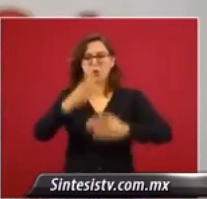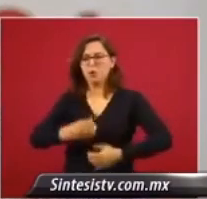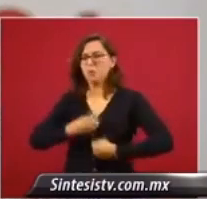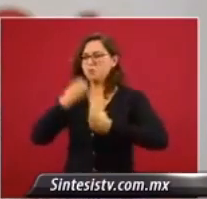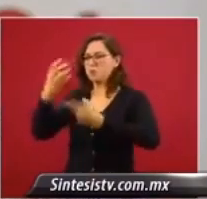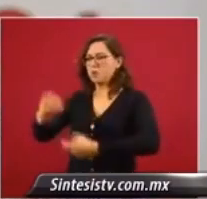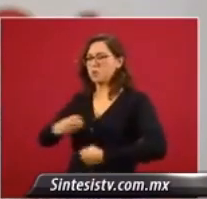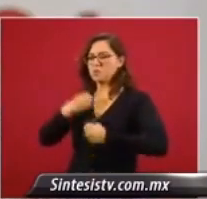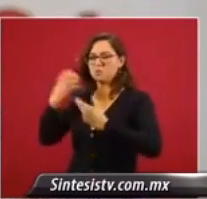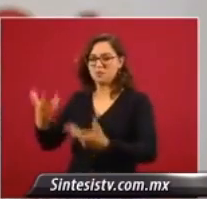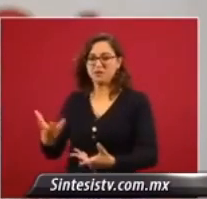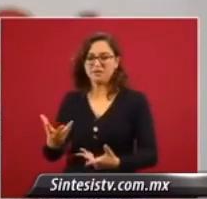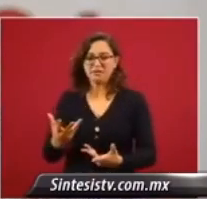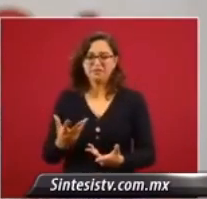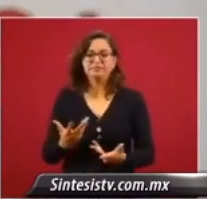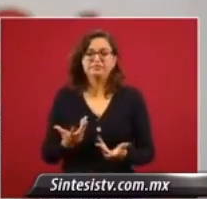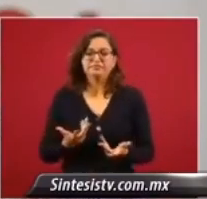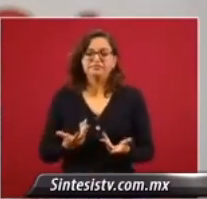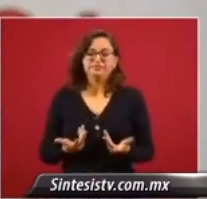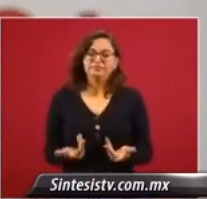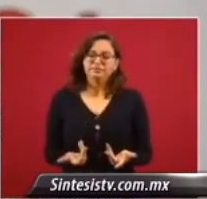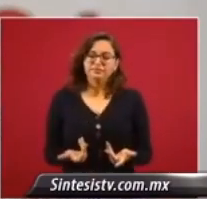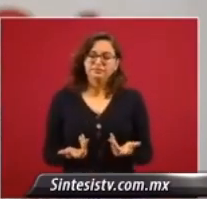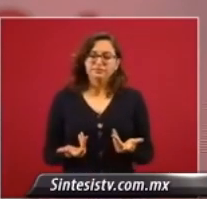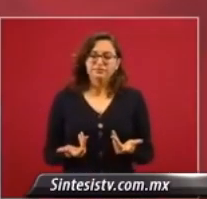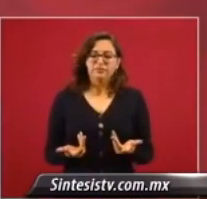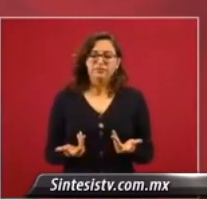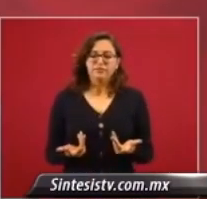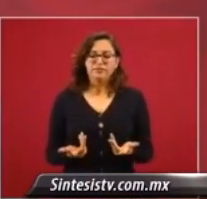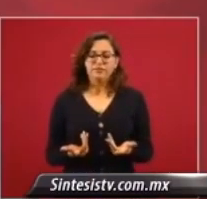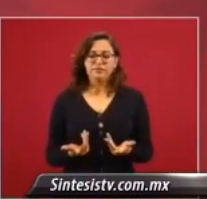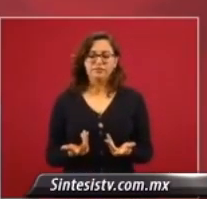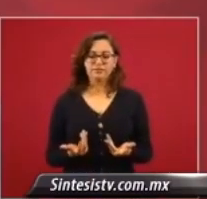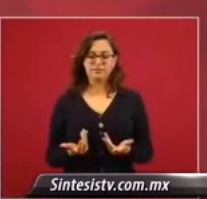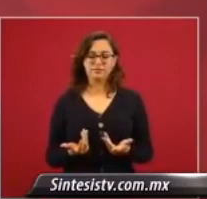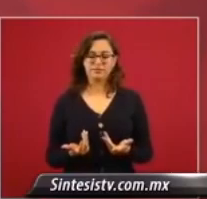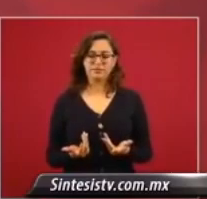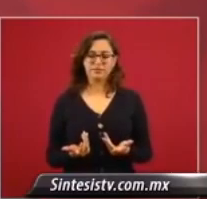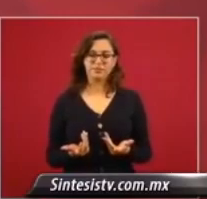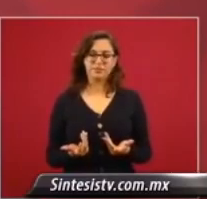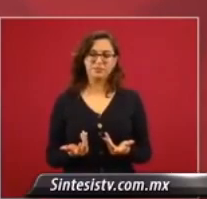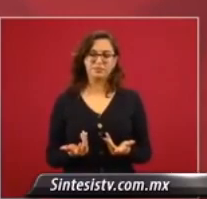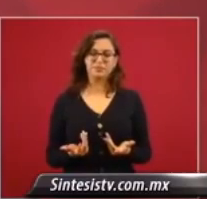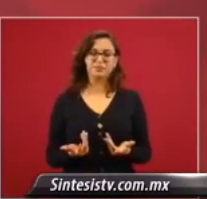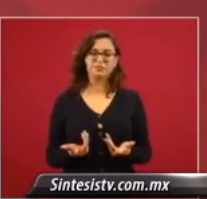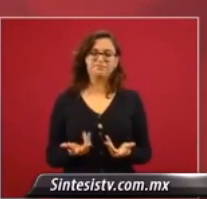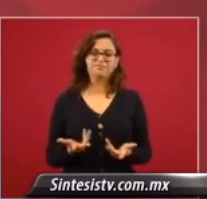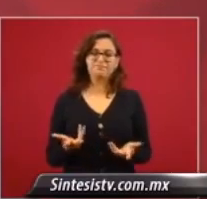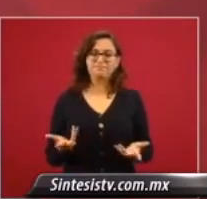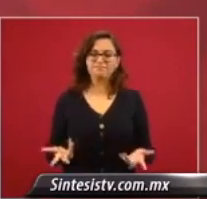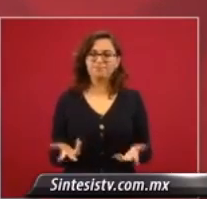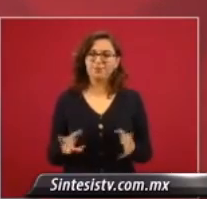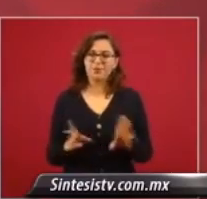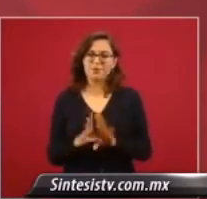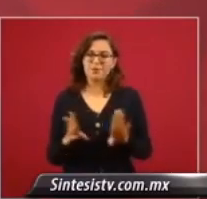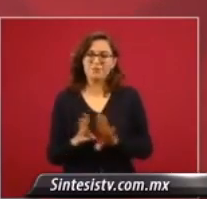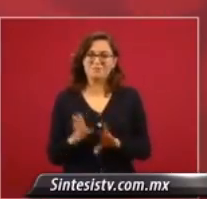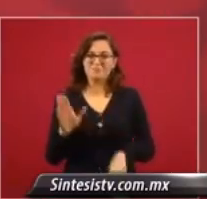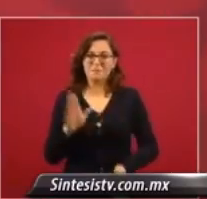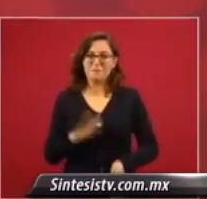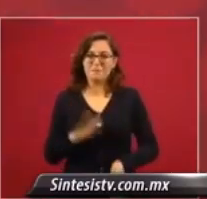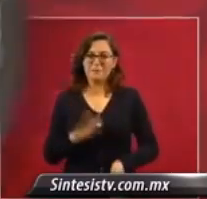El mandatario aseguró que las declaraciones se deben a las elecciones presidenciales de Estados Unidos en noviembre. Escuche la siguiente